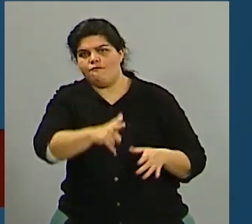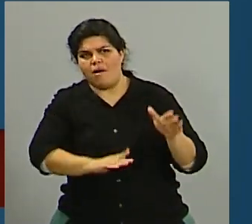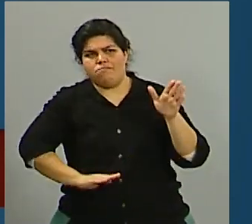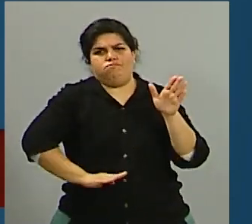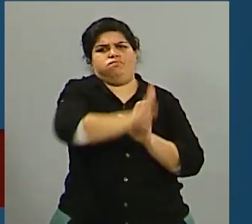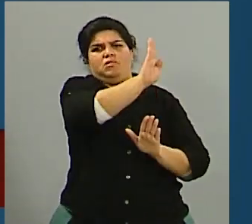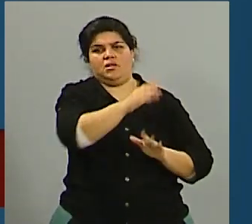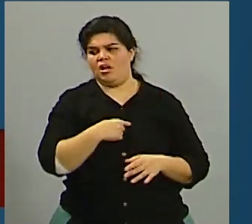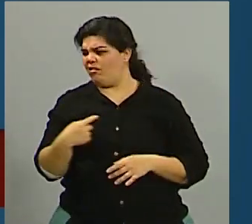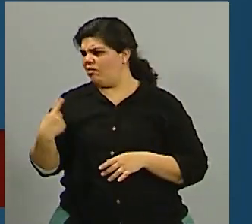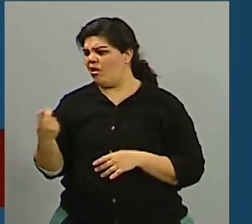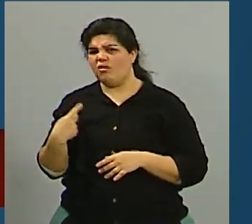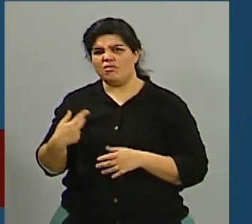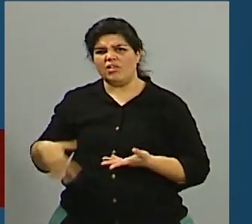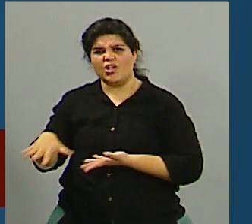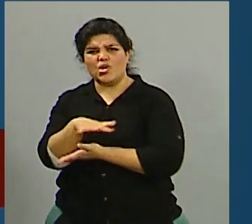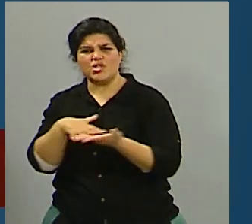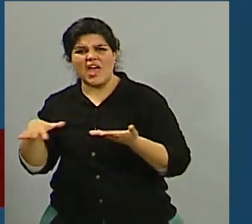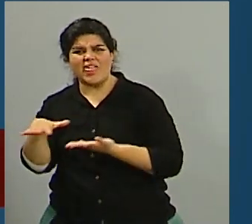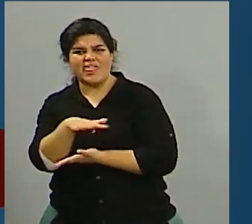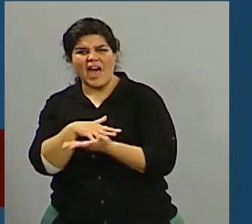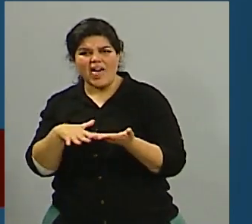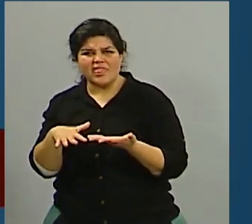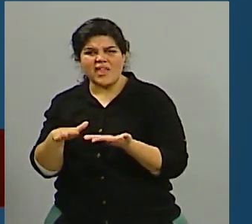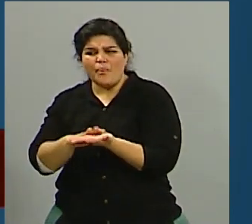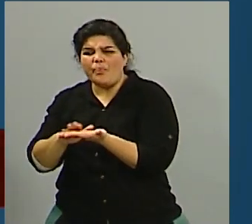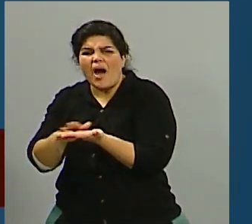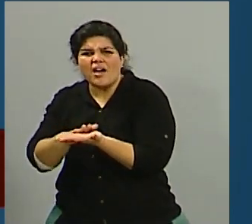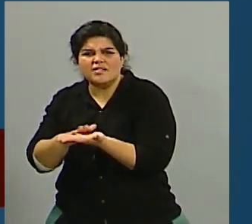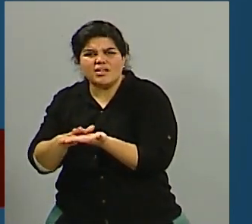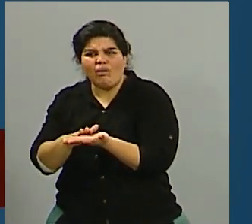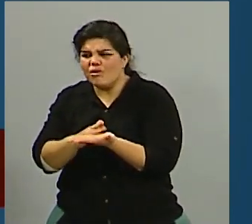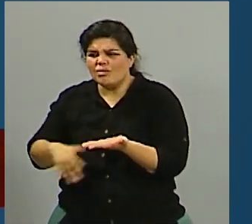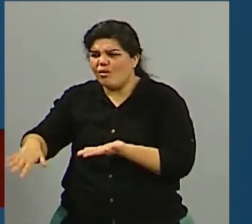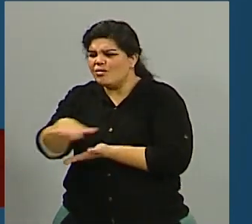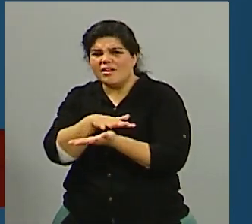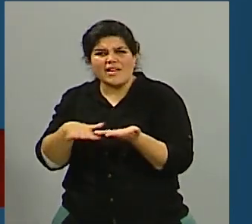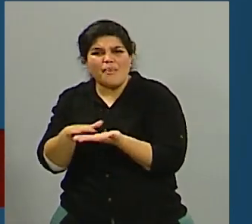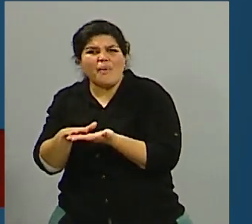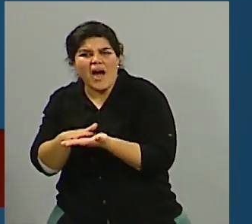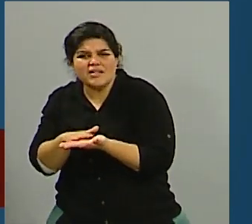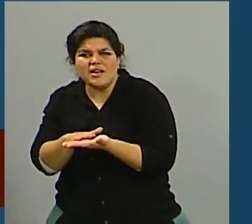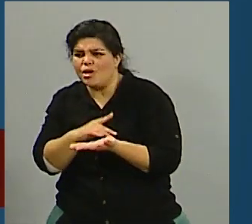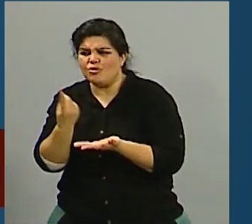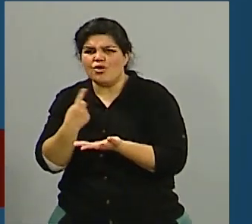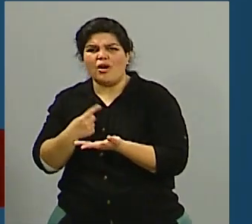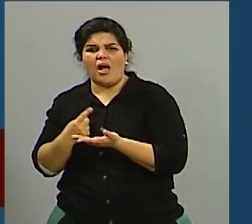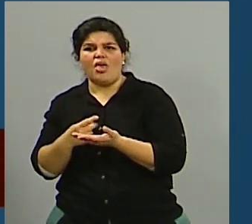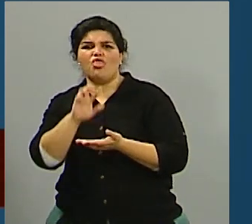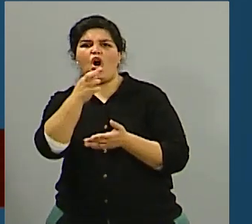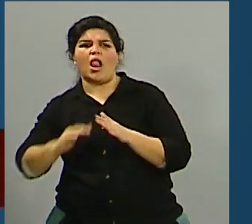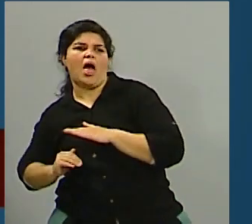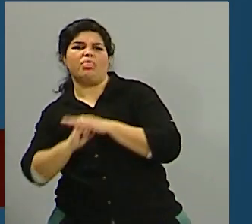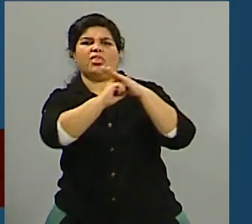vos ni yo, Claudia, que por ahí tal cual. No sabemos si vamos a comprar la docena de huevos o media docena la semana que viene. Digo, estamos